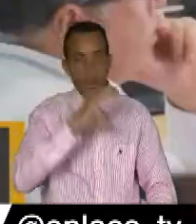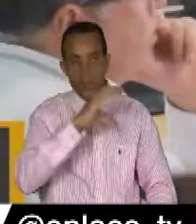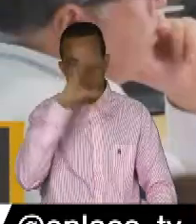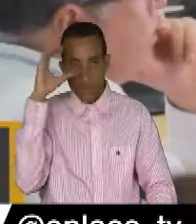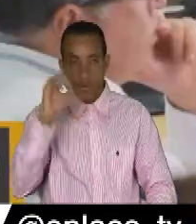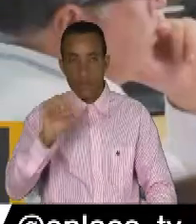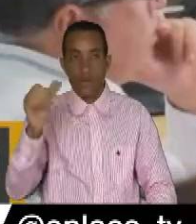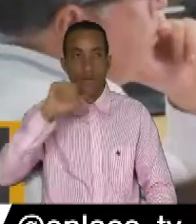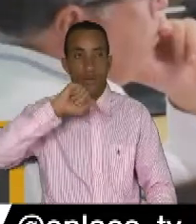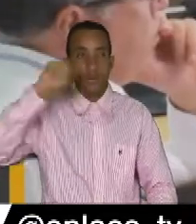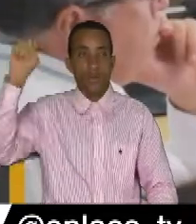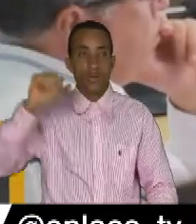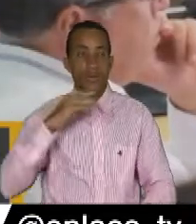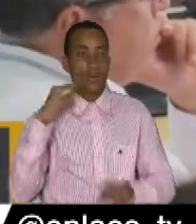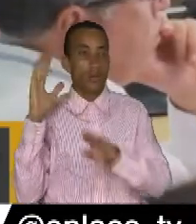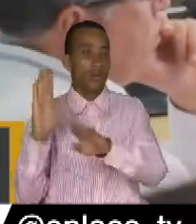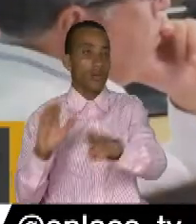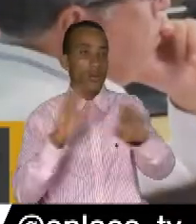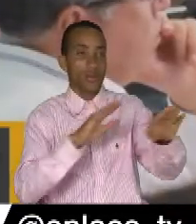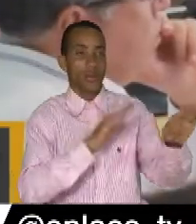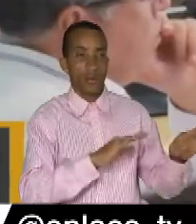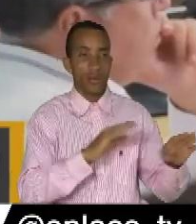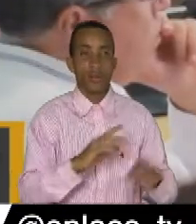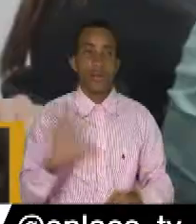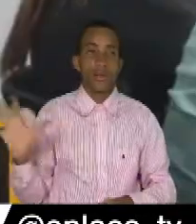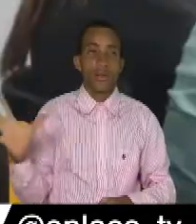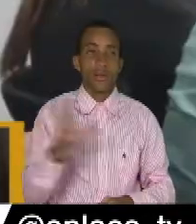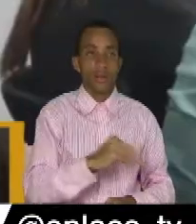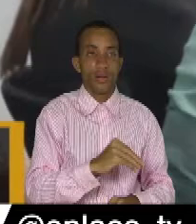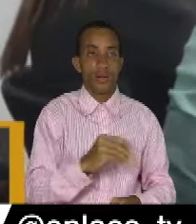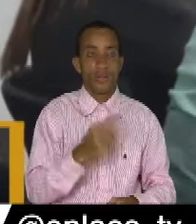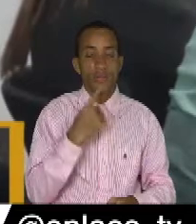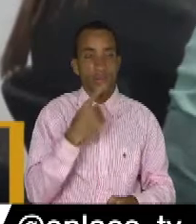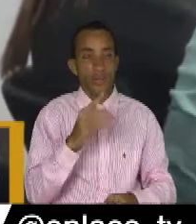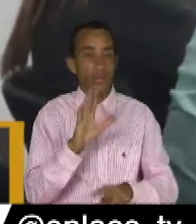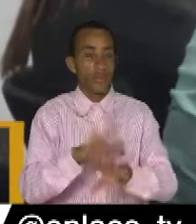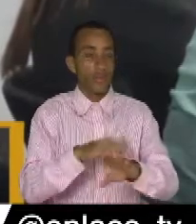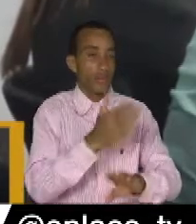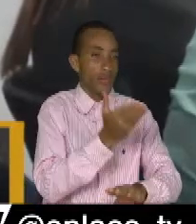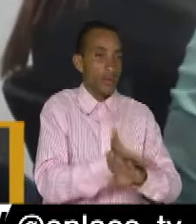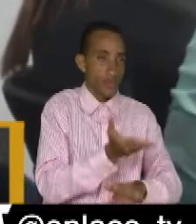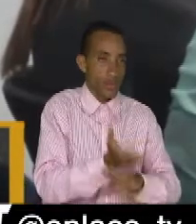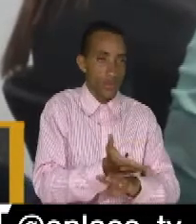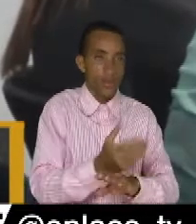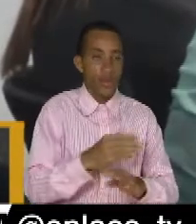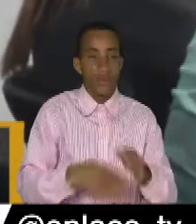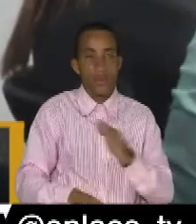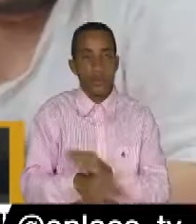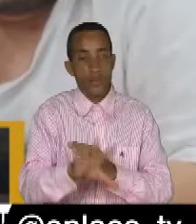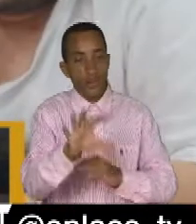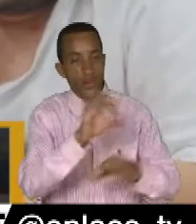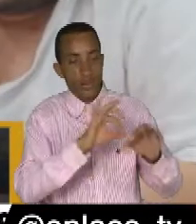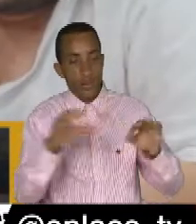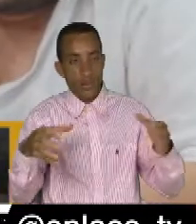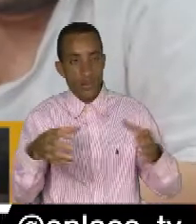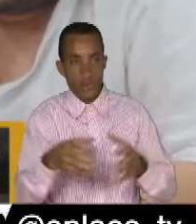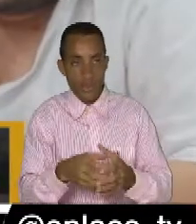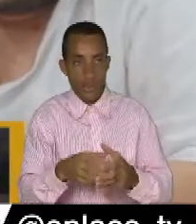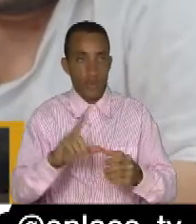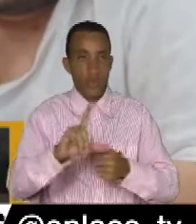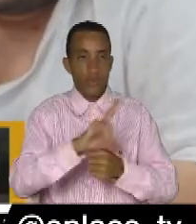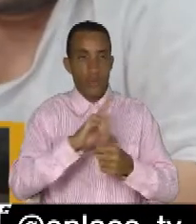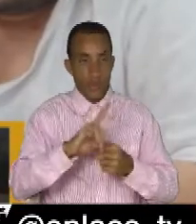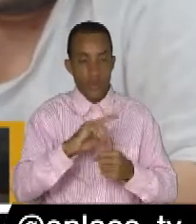y representantes de las comunidades de esta zona rural, quienes plantearon propuestas para garantizar la contratación de mano de obra local calificada y